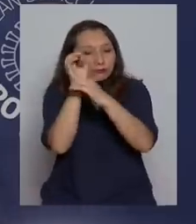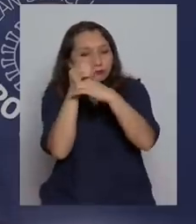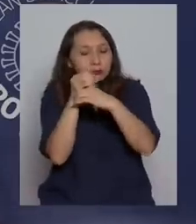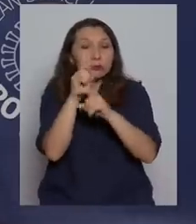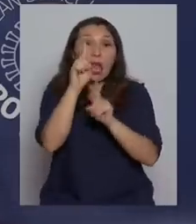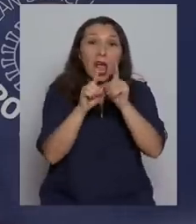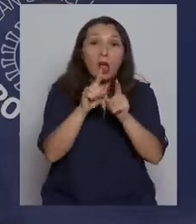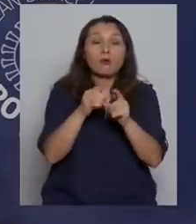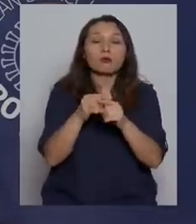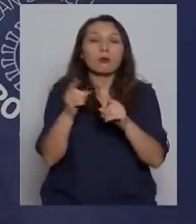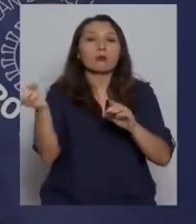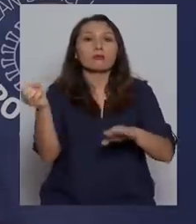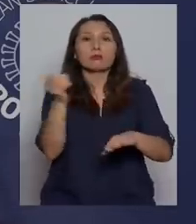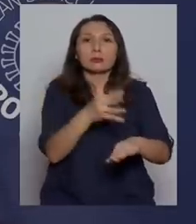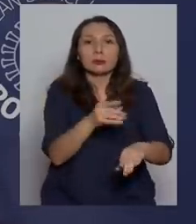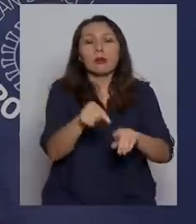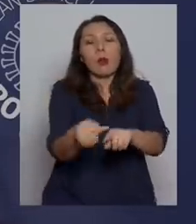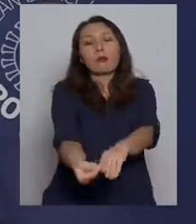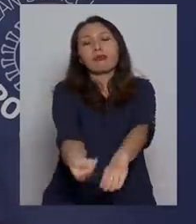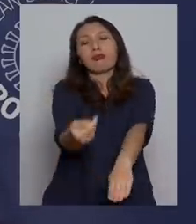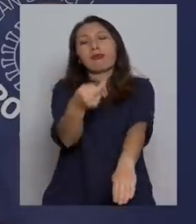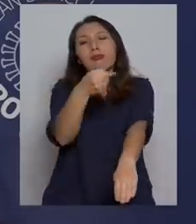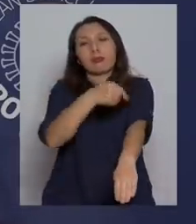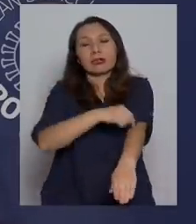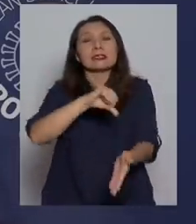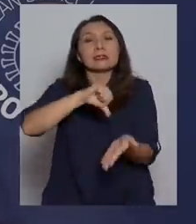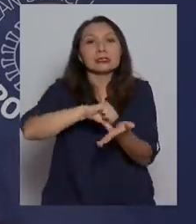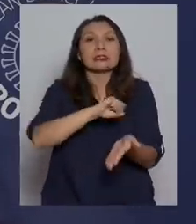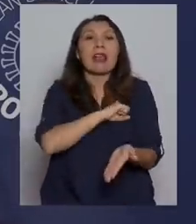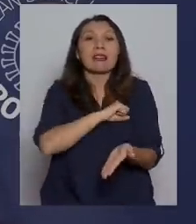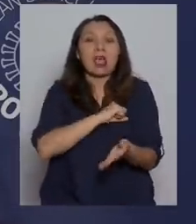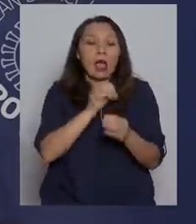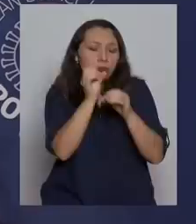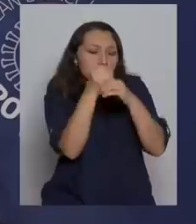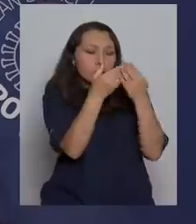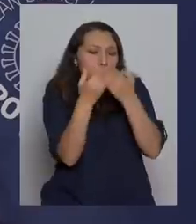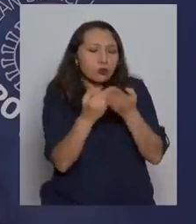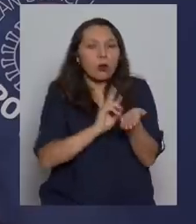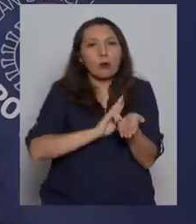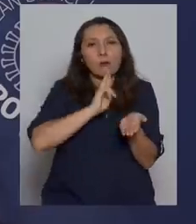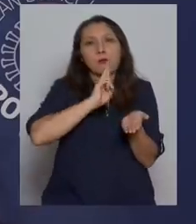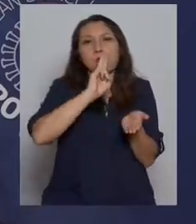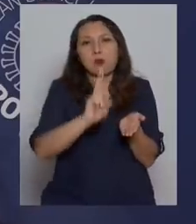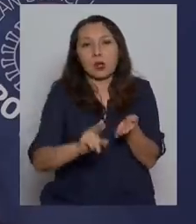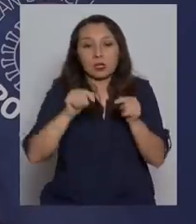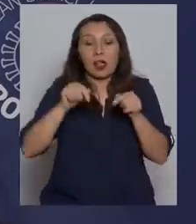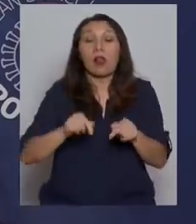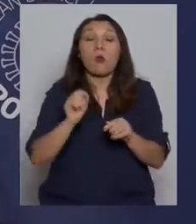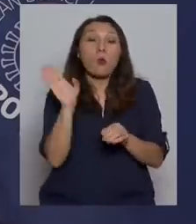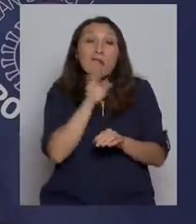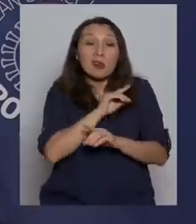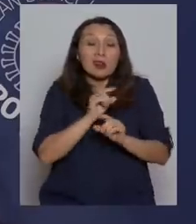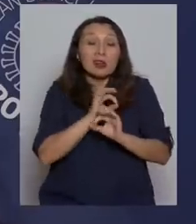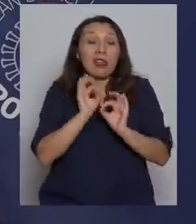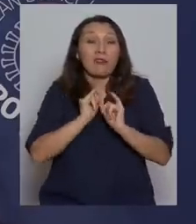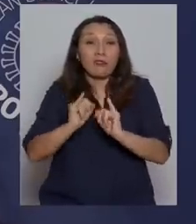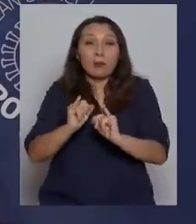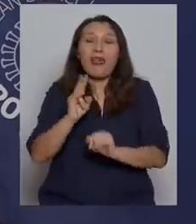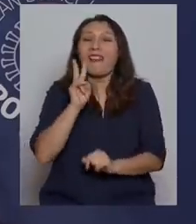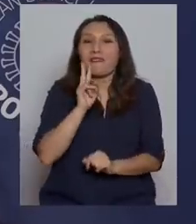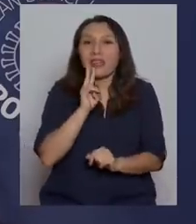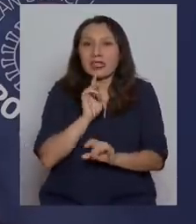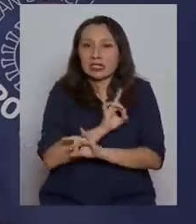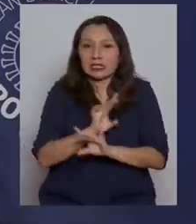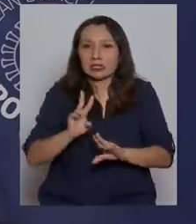de esas muestras se están tramitando todavía en Santiago, pero esto va a quedar corregido este día viernes.